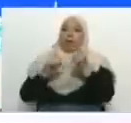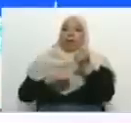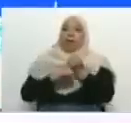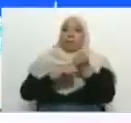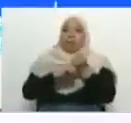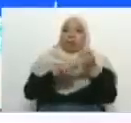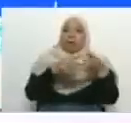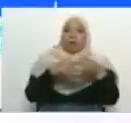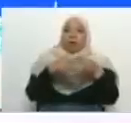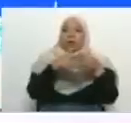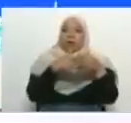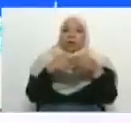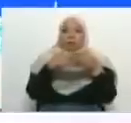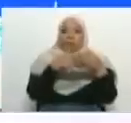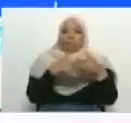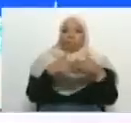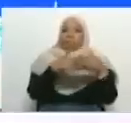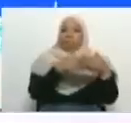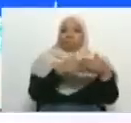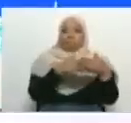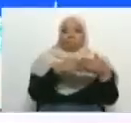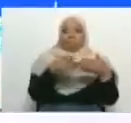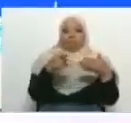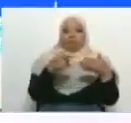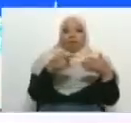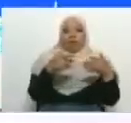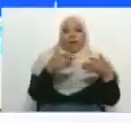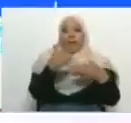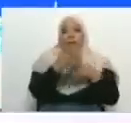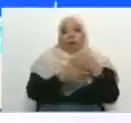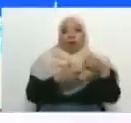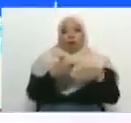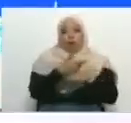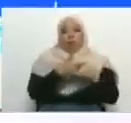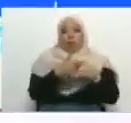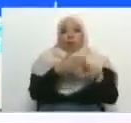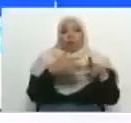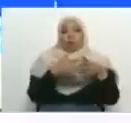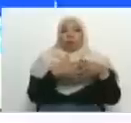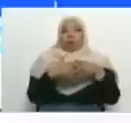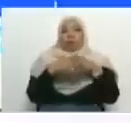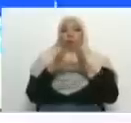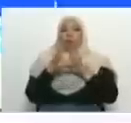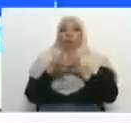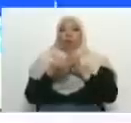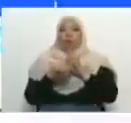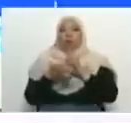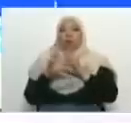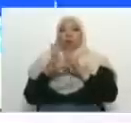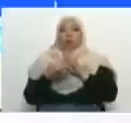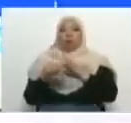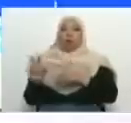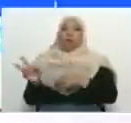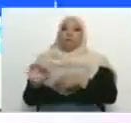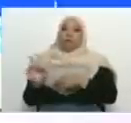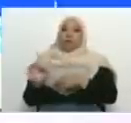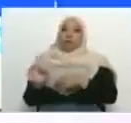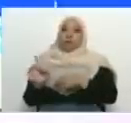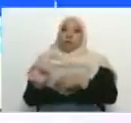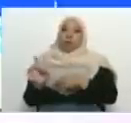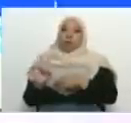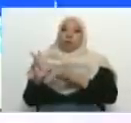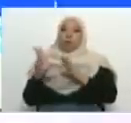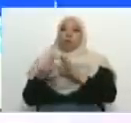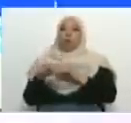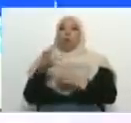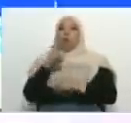que estaba al servicio del gobierno de los Estados Unidos para robarse los recursos de Venezuela, para robarse